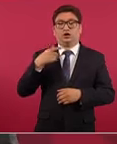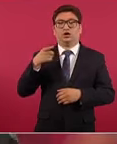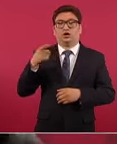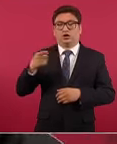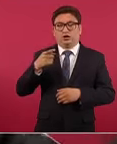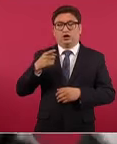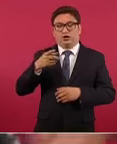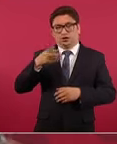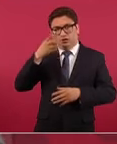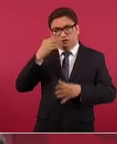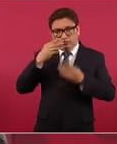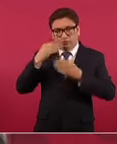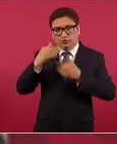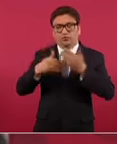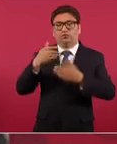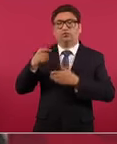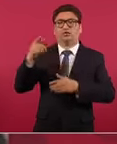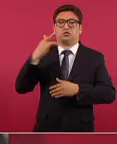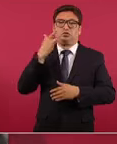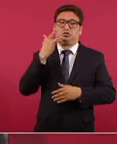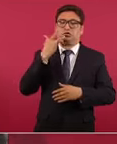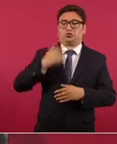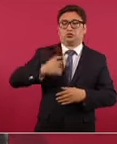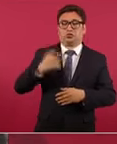porque no era un aristócrata